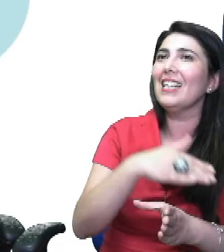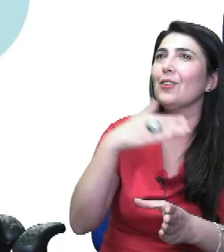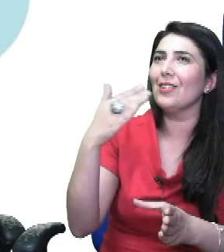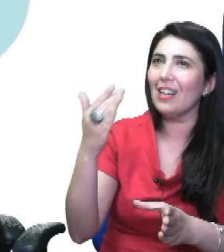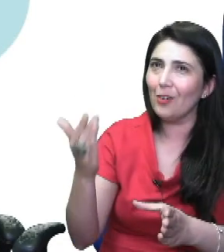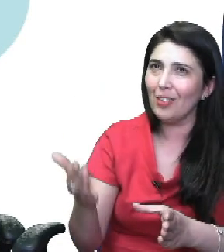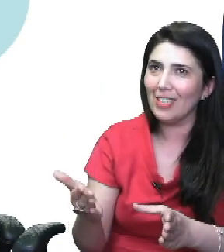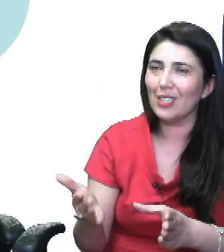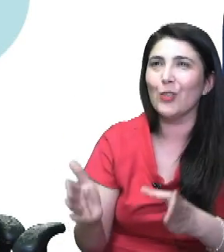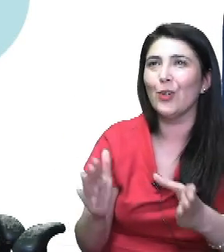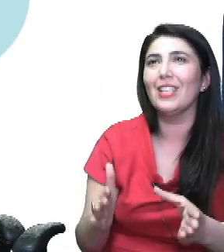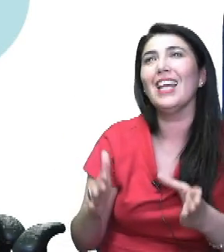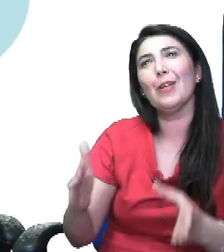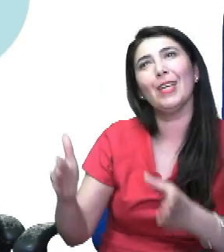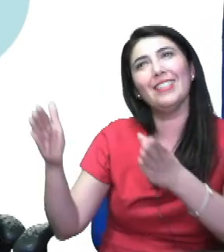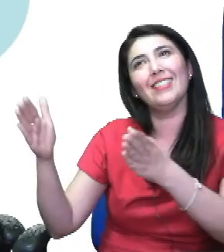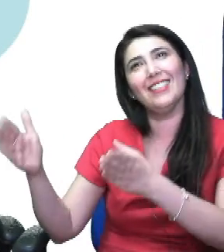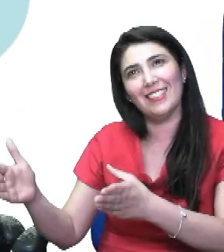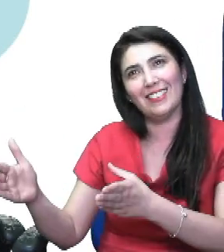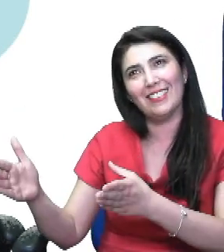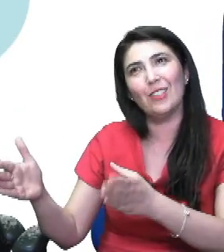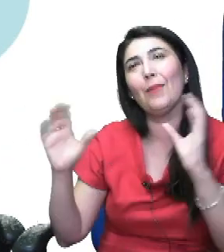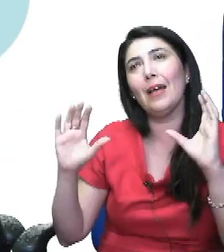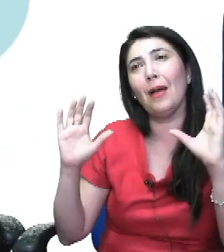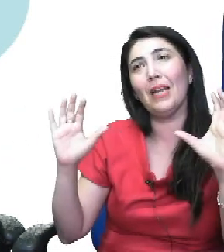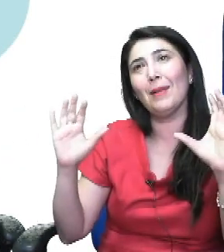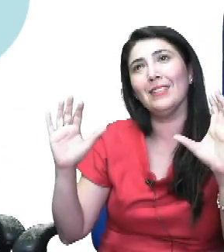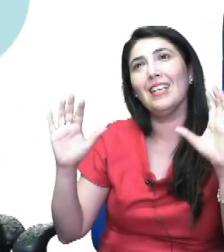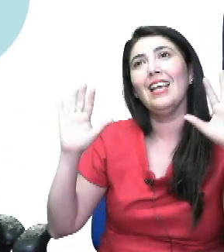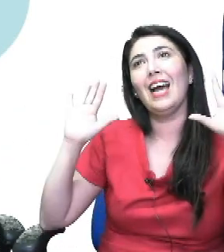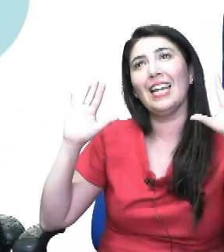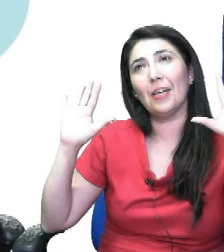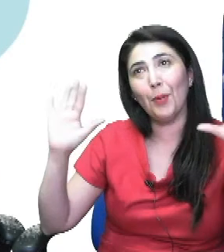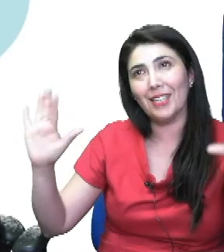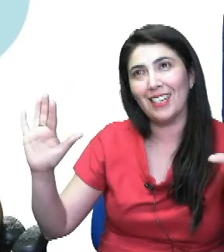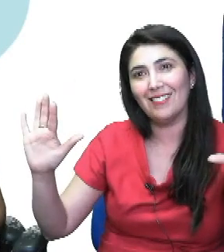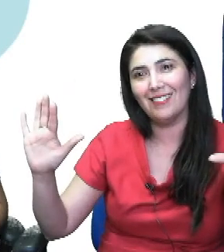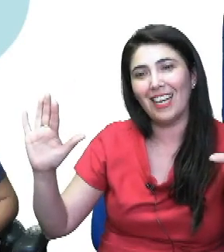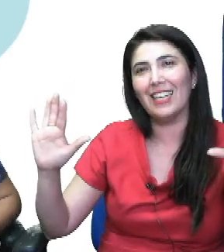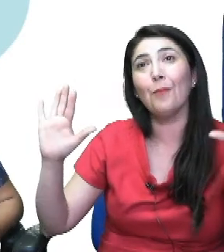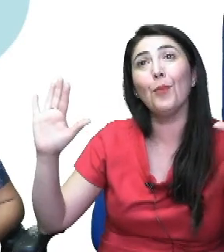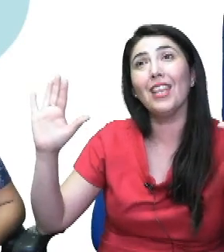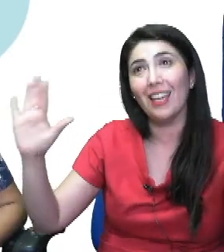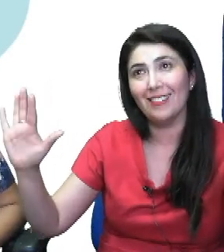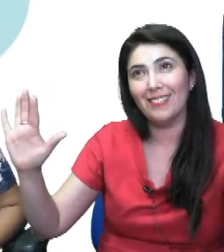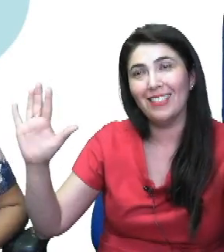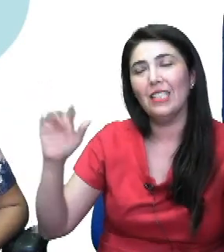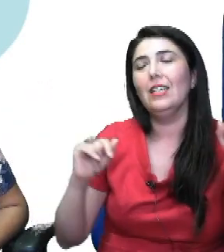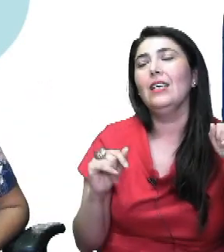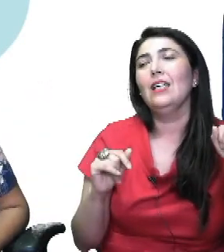mental en la gestión del riesgo de desastre, no en emergencias y desastres, ¿cierto? Que apela más a la respuesta, al después